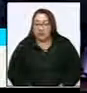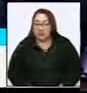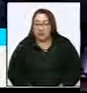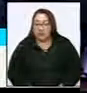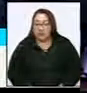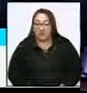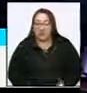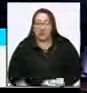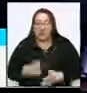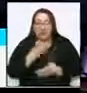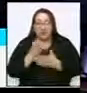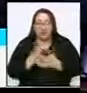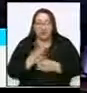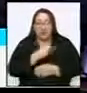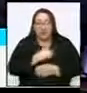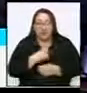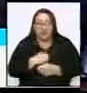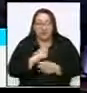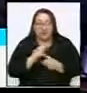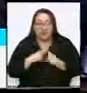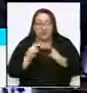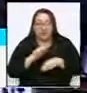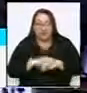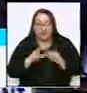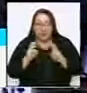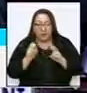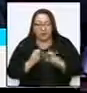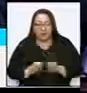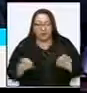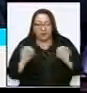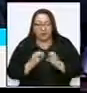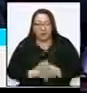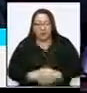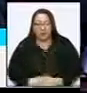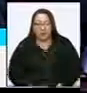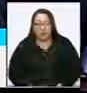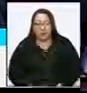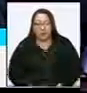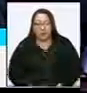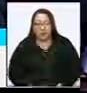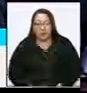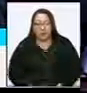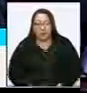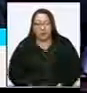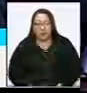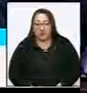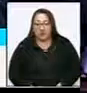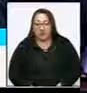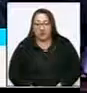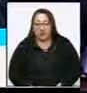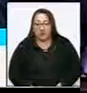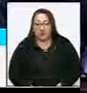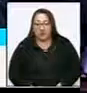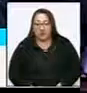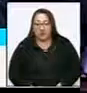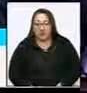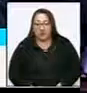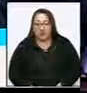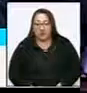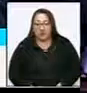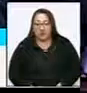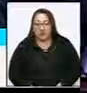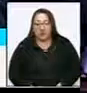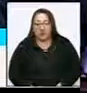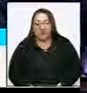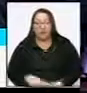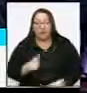ministerial. Sobre este tema es importante primero analizar cuál